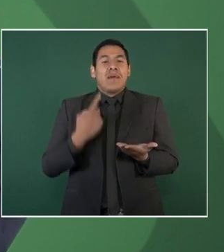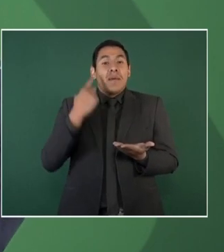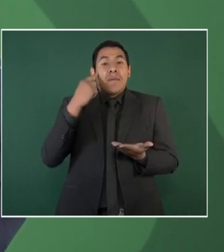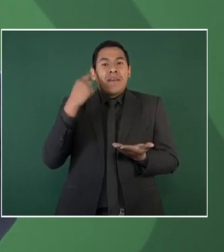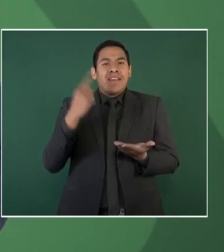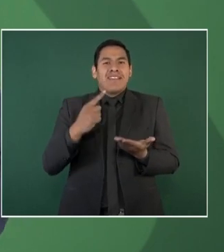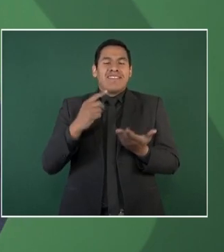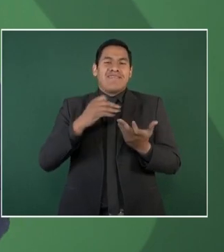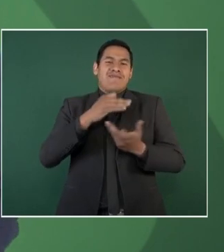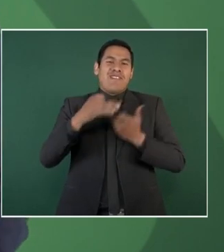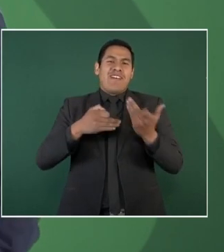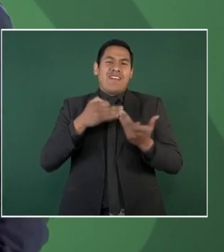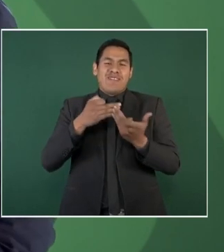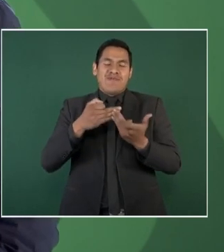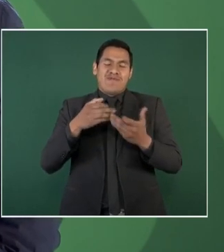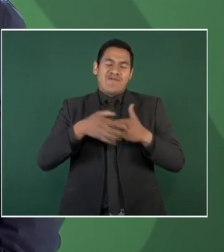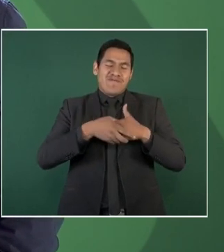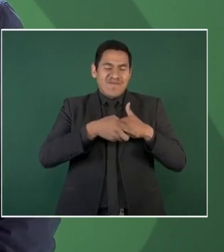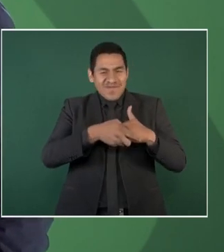saludar, a